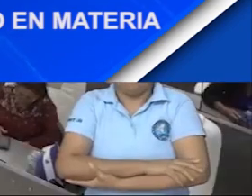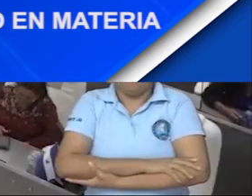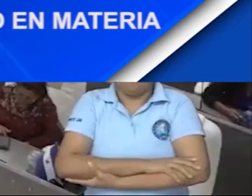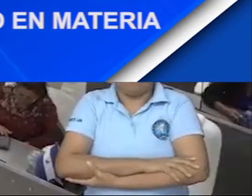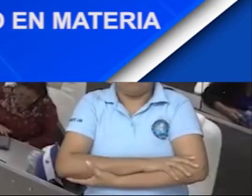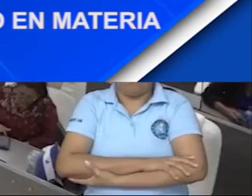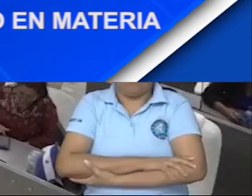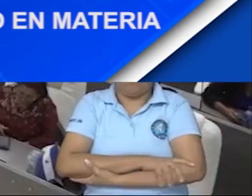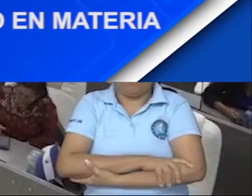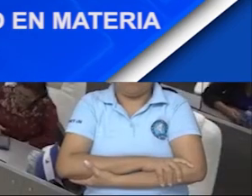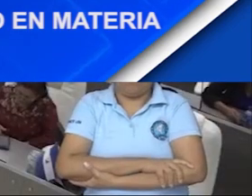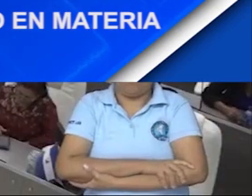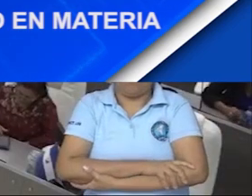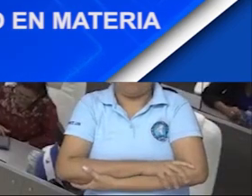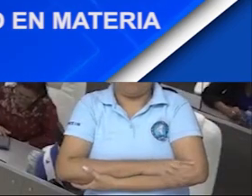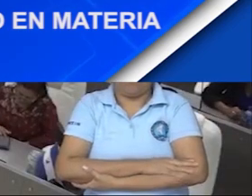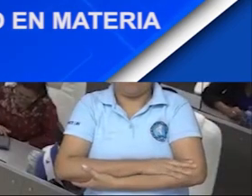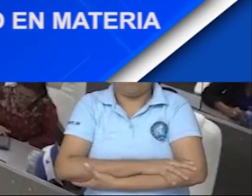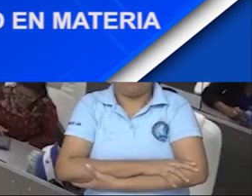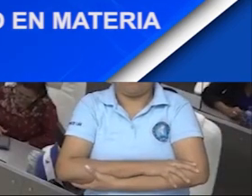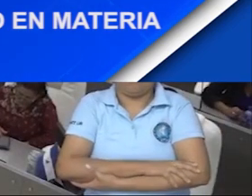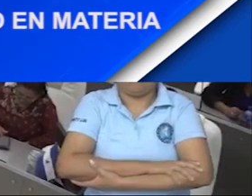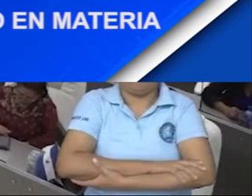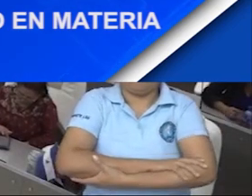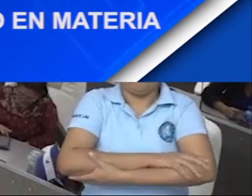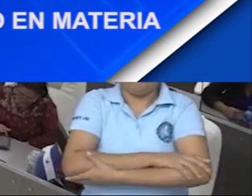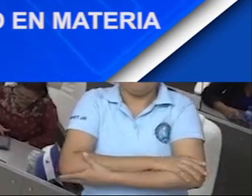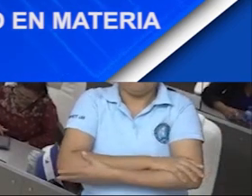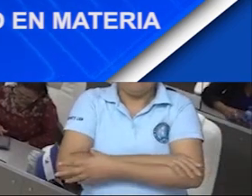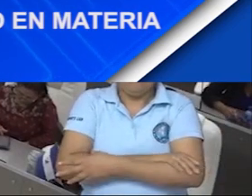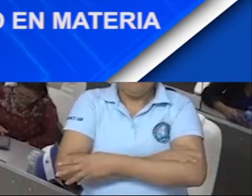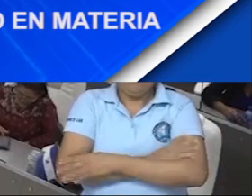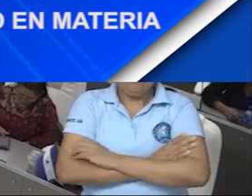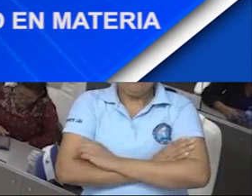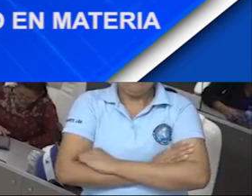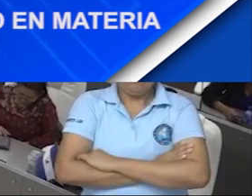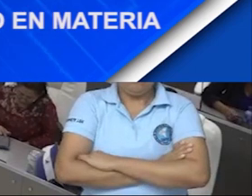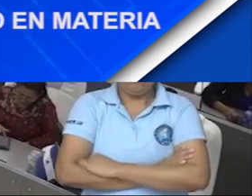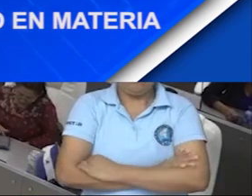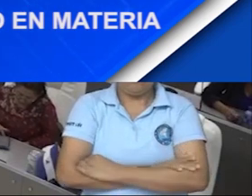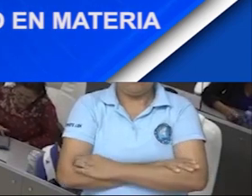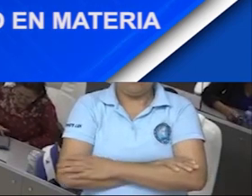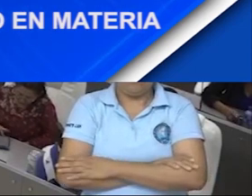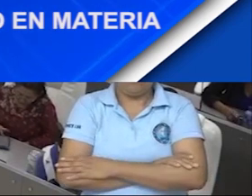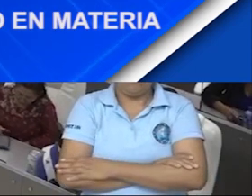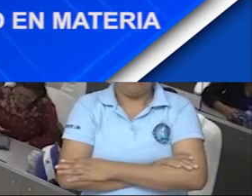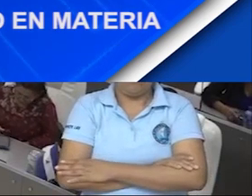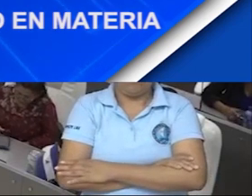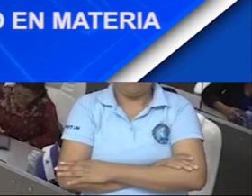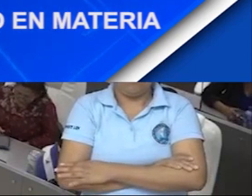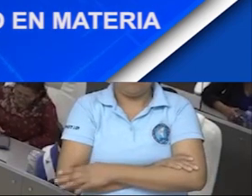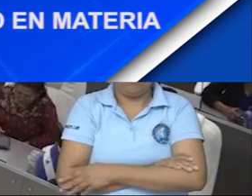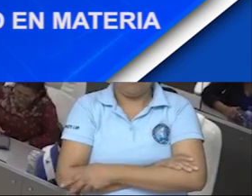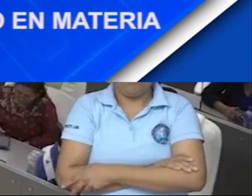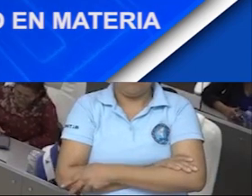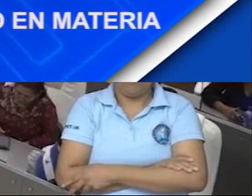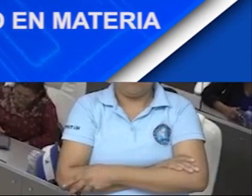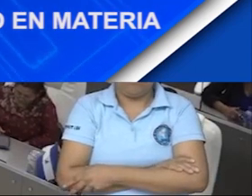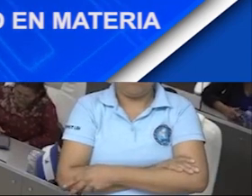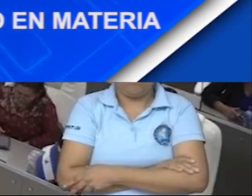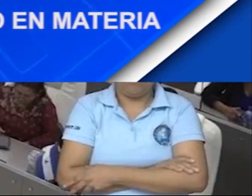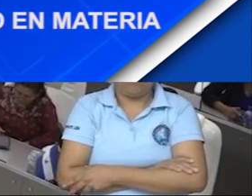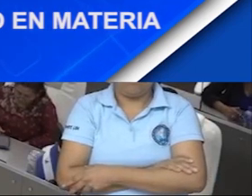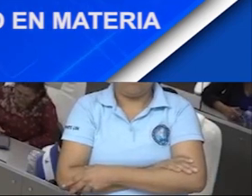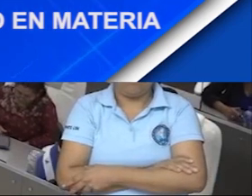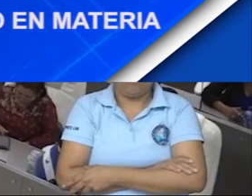En la misma sesión, los parlamentarios aprobaron también la actualización del digesto jurídico nicaragüense de la materia de